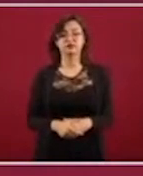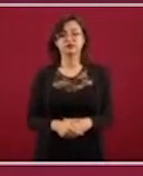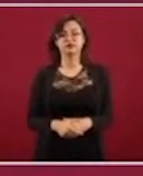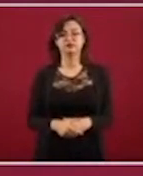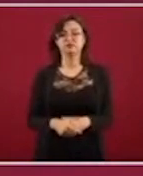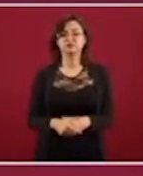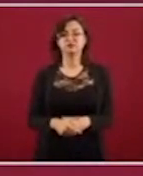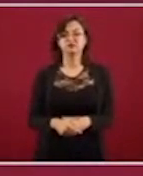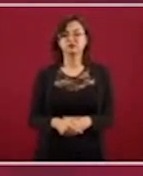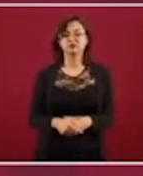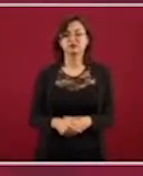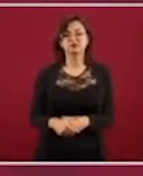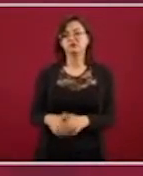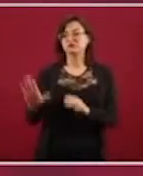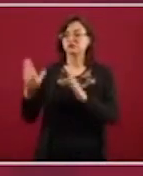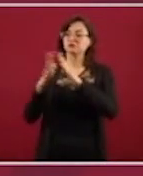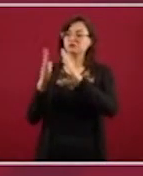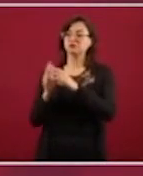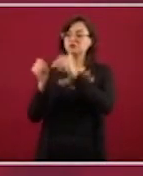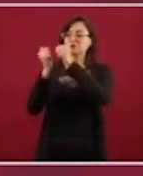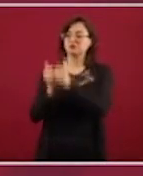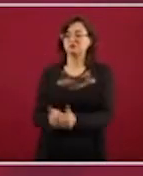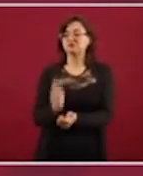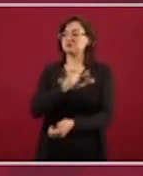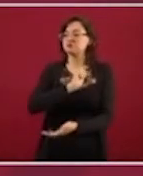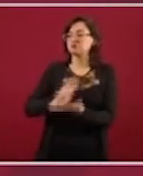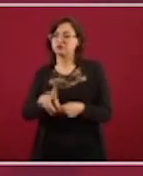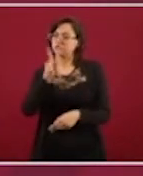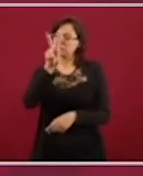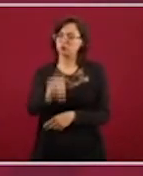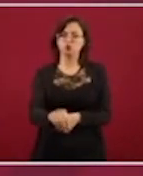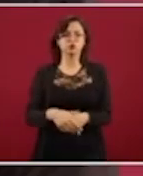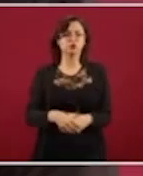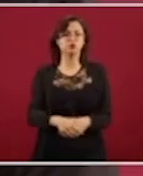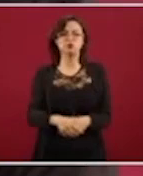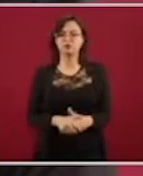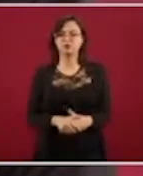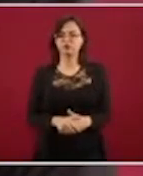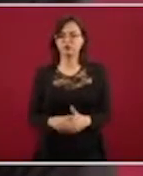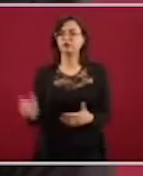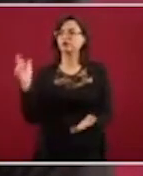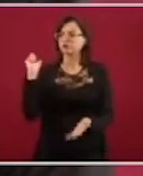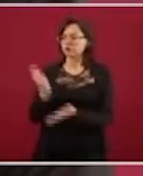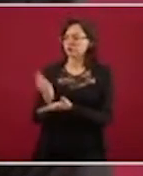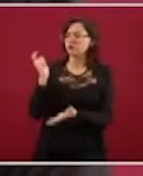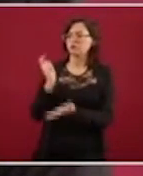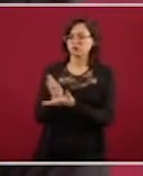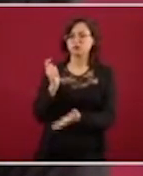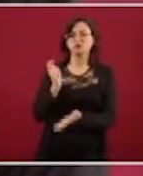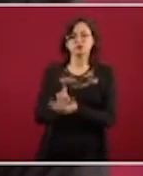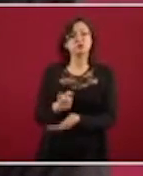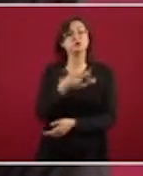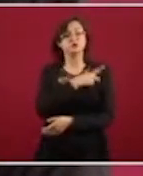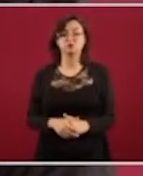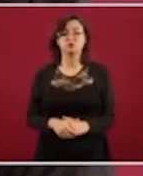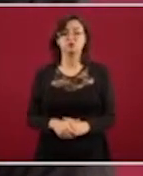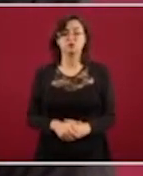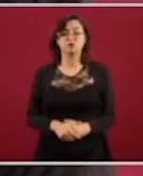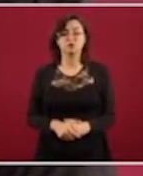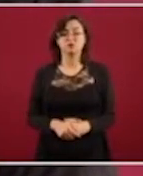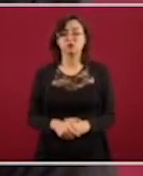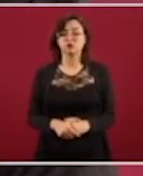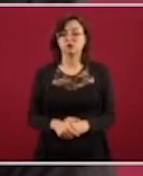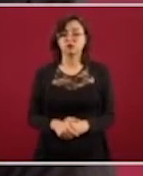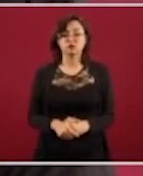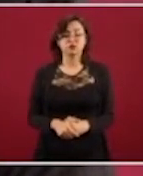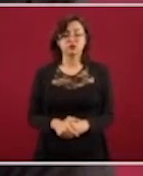despedidos sin goce de sueldo. Tienen que recibir los trabajadores sus sueldos. Así